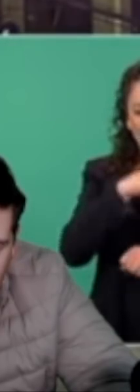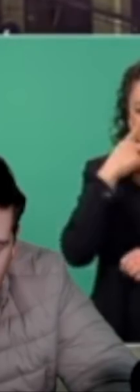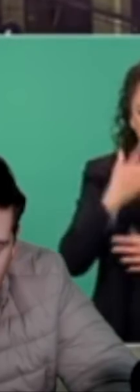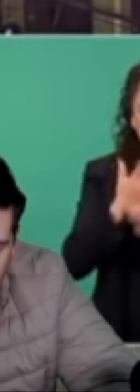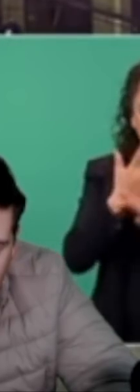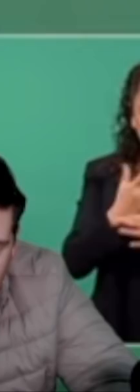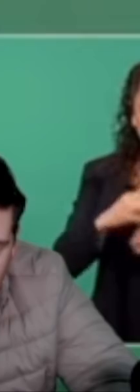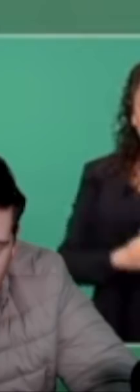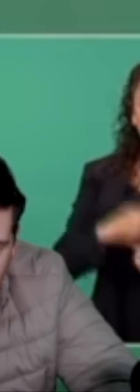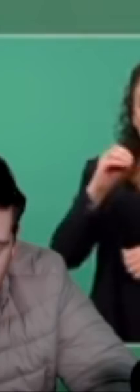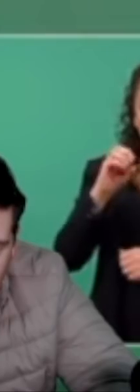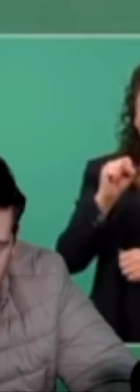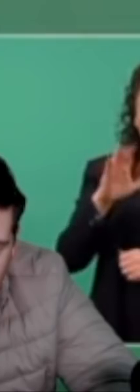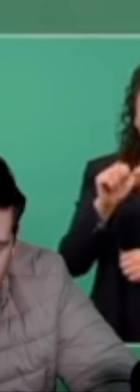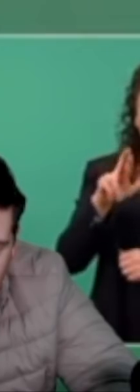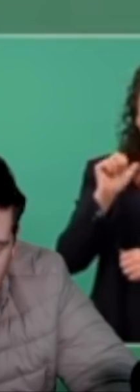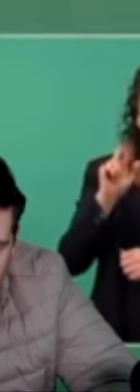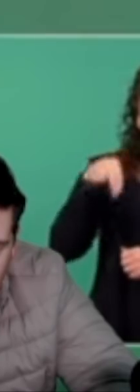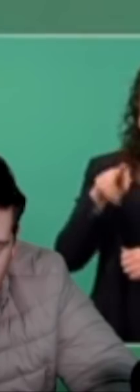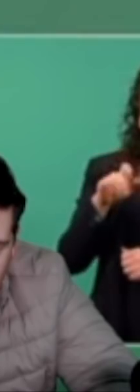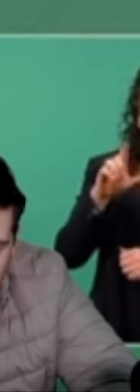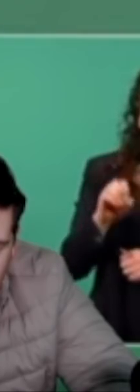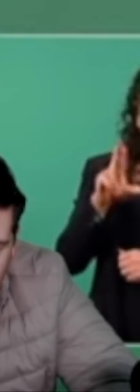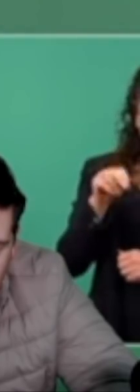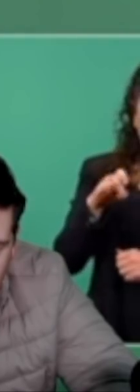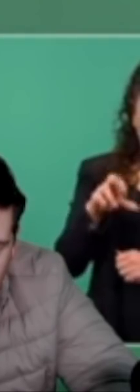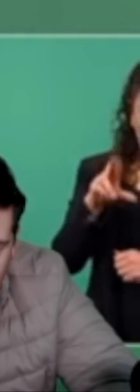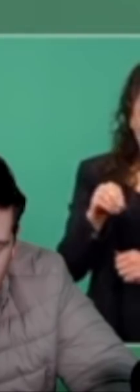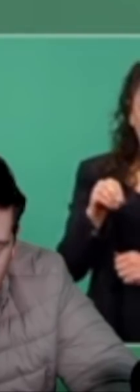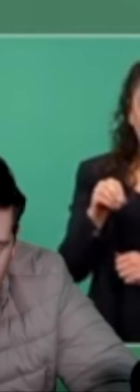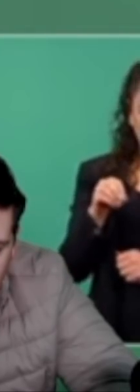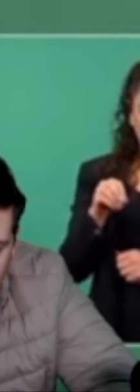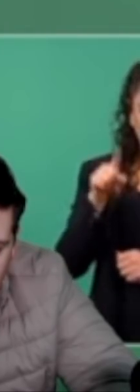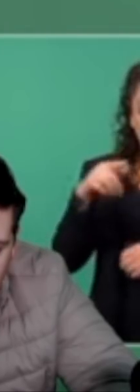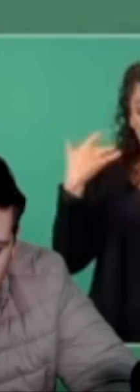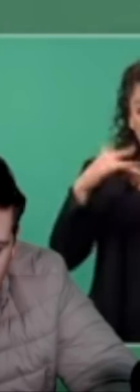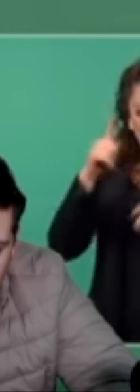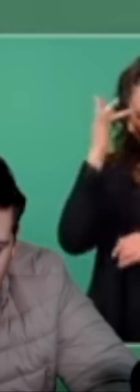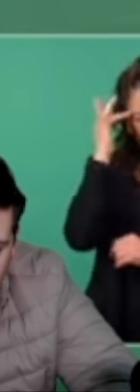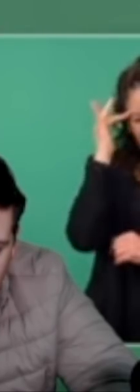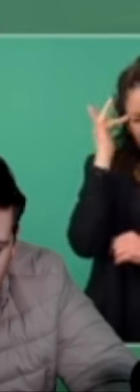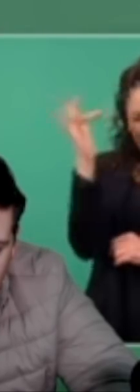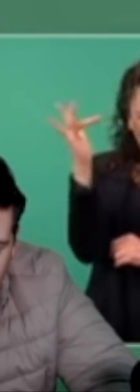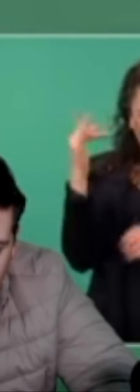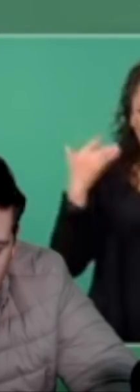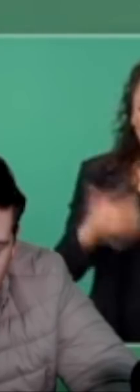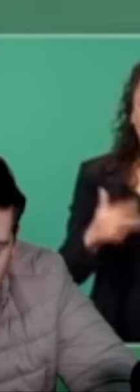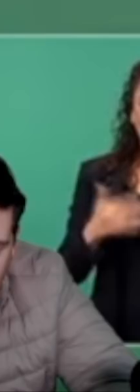Óscar Arnulfo Romero de El Salvador, un santo, decía: